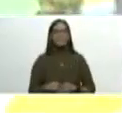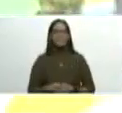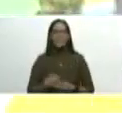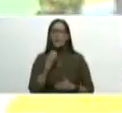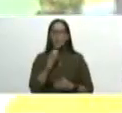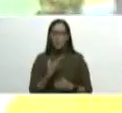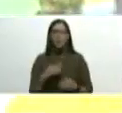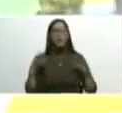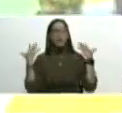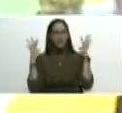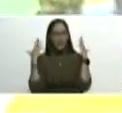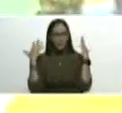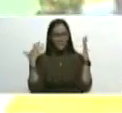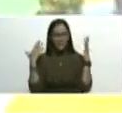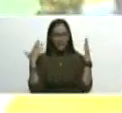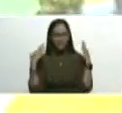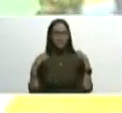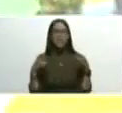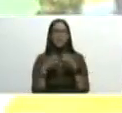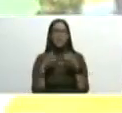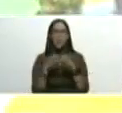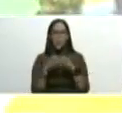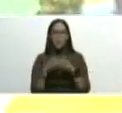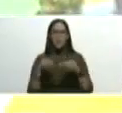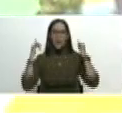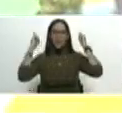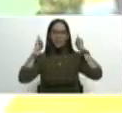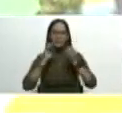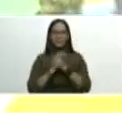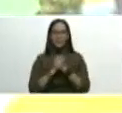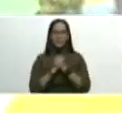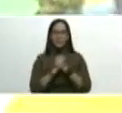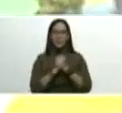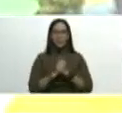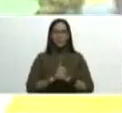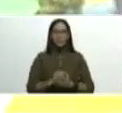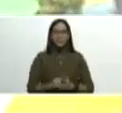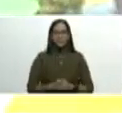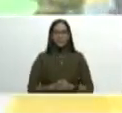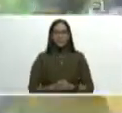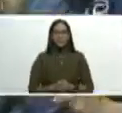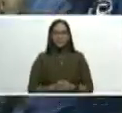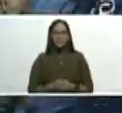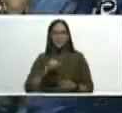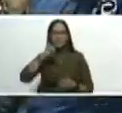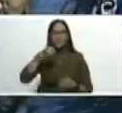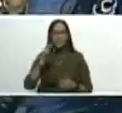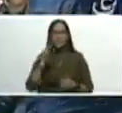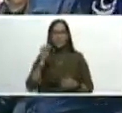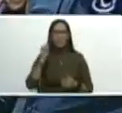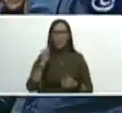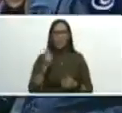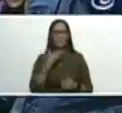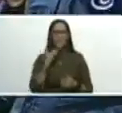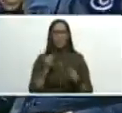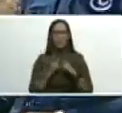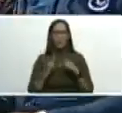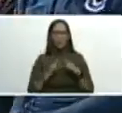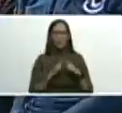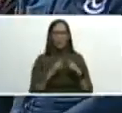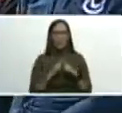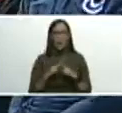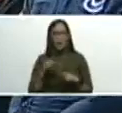Bueno, vamos a dar un aplauso al grupo La Parranda de los Amigos, de Juan Cedeño, mejor conocido como